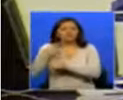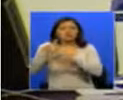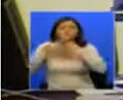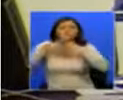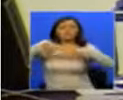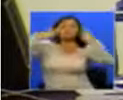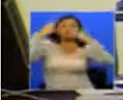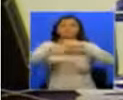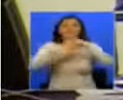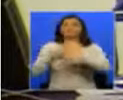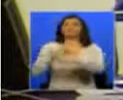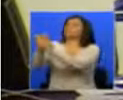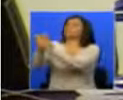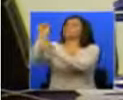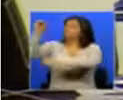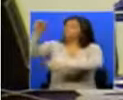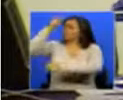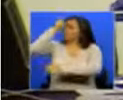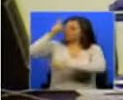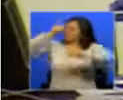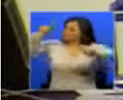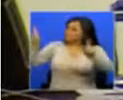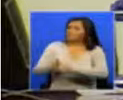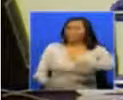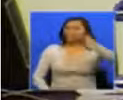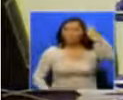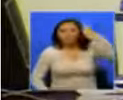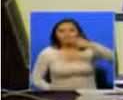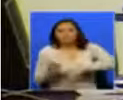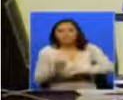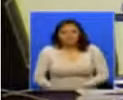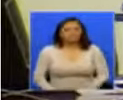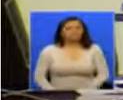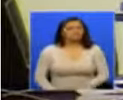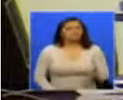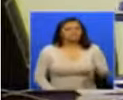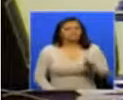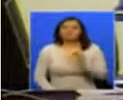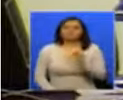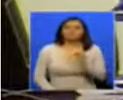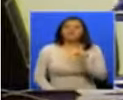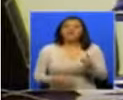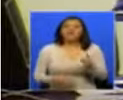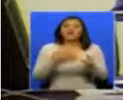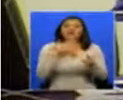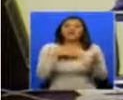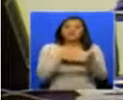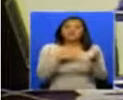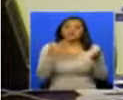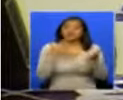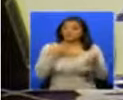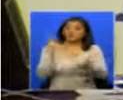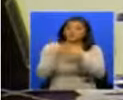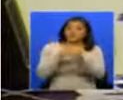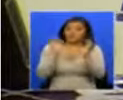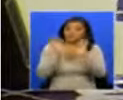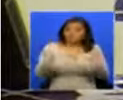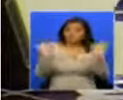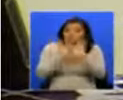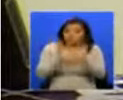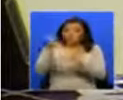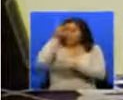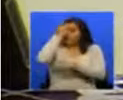700 millones en bonos, ¿eh? Deuda interna y deuda externa. Y así no se efectuara esa compra, solo esa garantía hacía